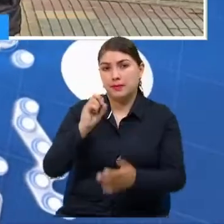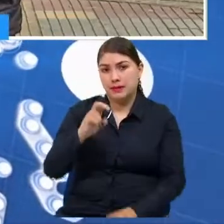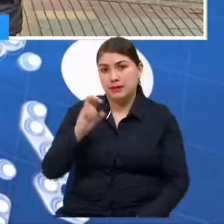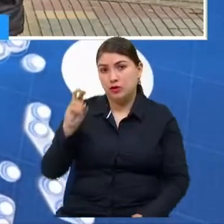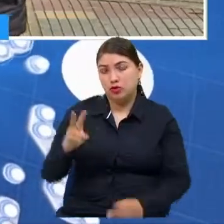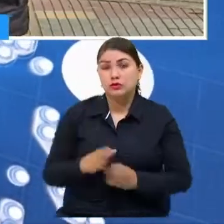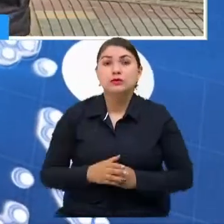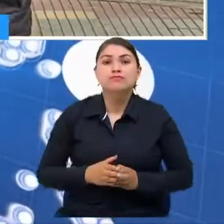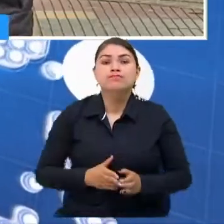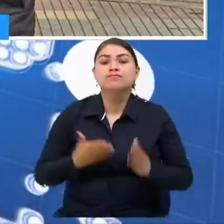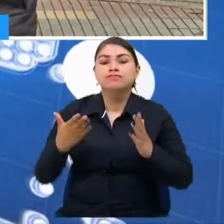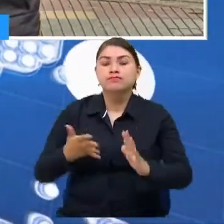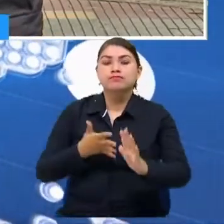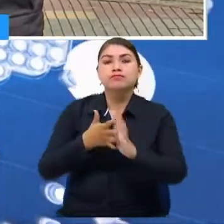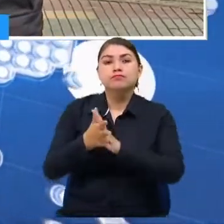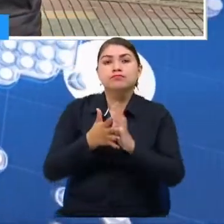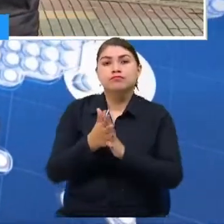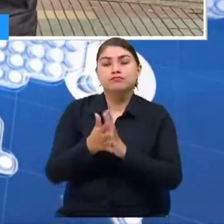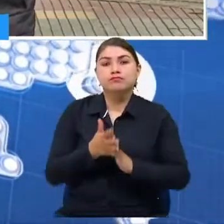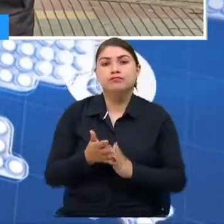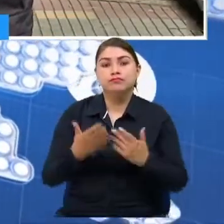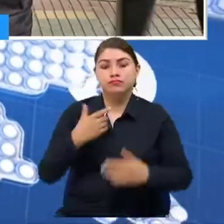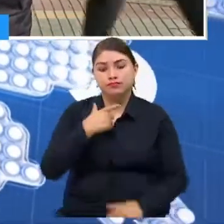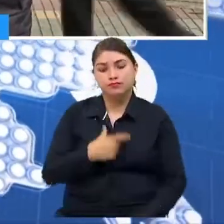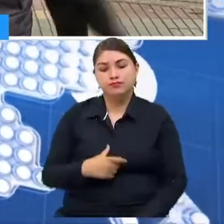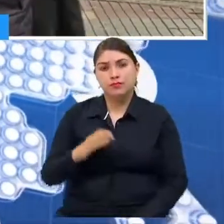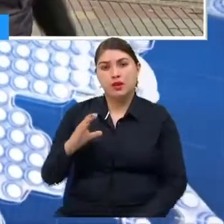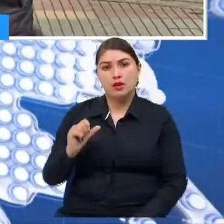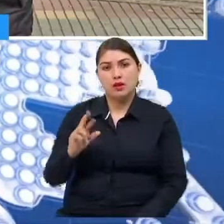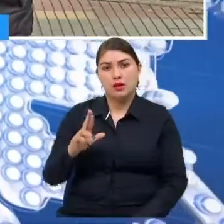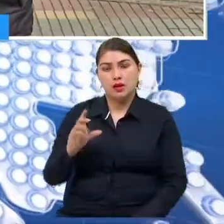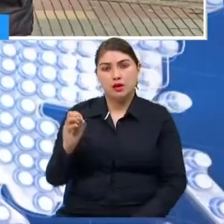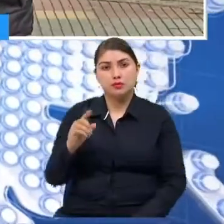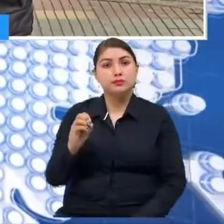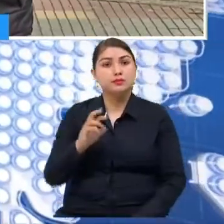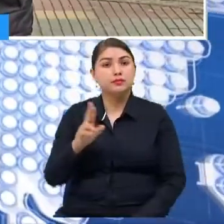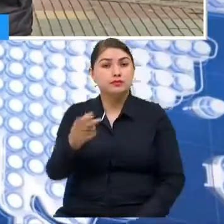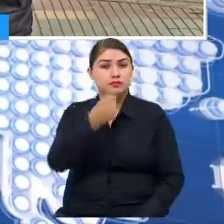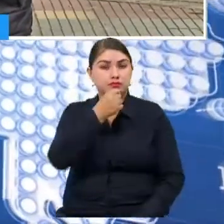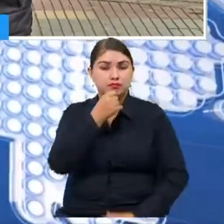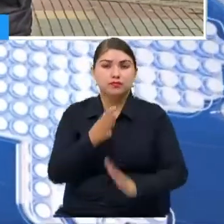2022. Esta es la información que tenemos por el momento. Yo soy Carlos Cárdenas. Oriente Noticias está informando.